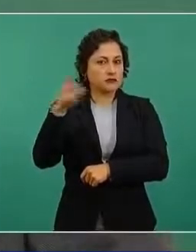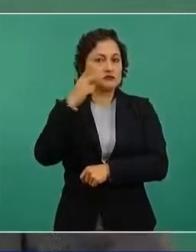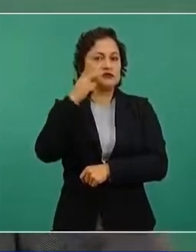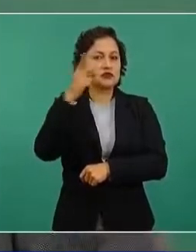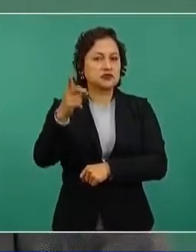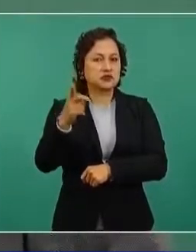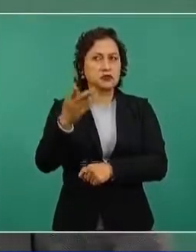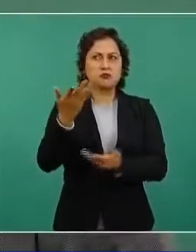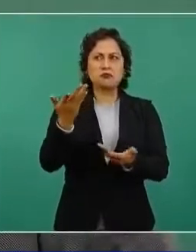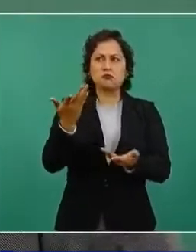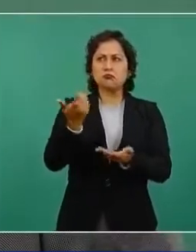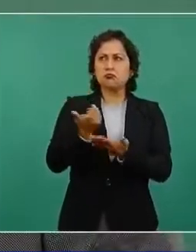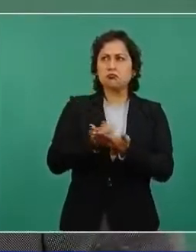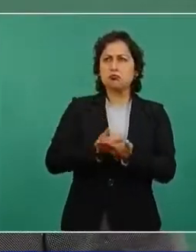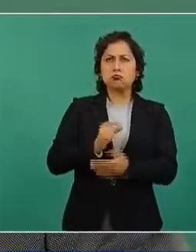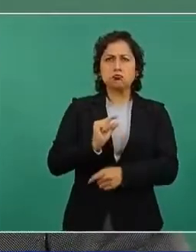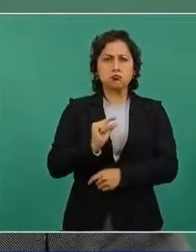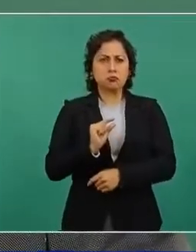salarios bajos.